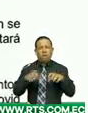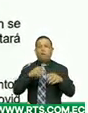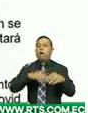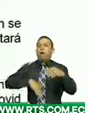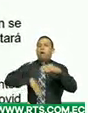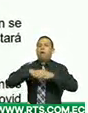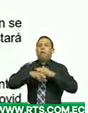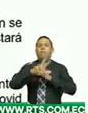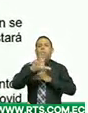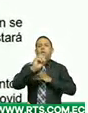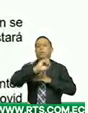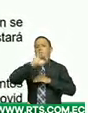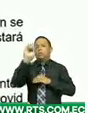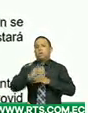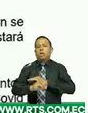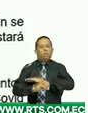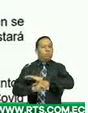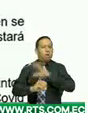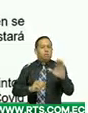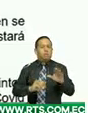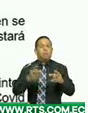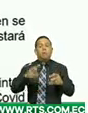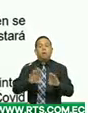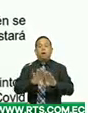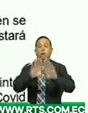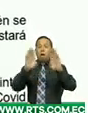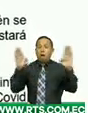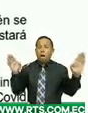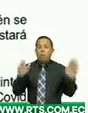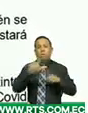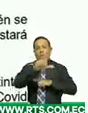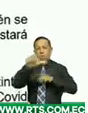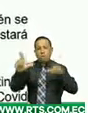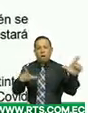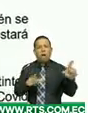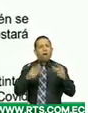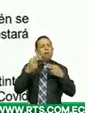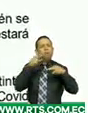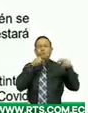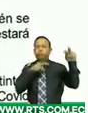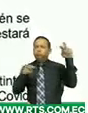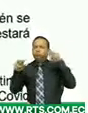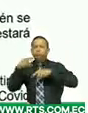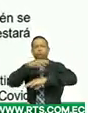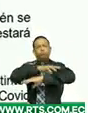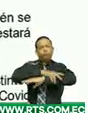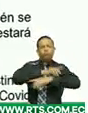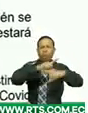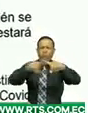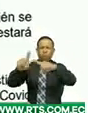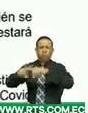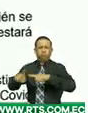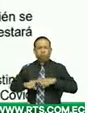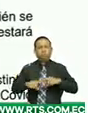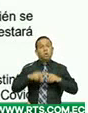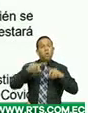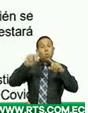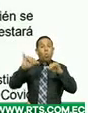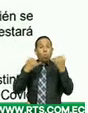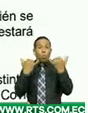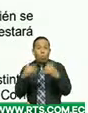aforo, apertura de camineras y áreas de contemplación en parques y malecones, sin operación de juegos